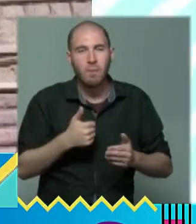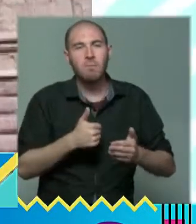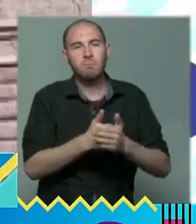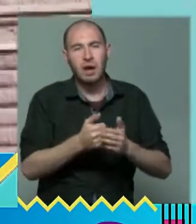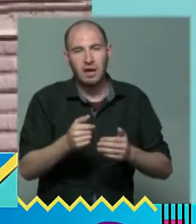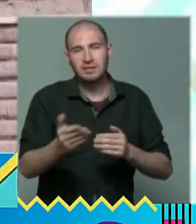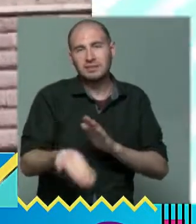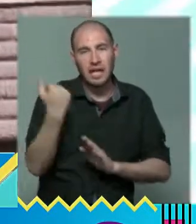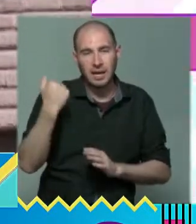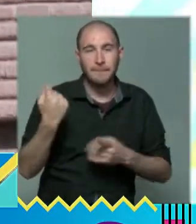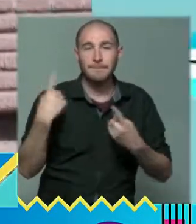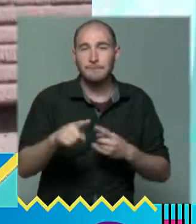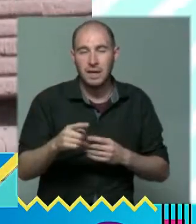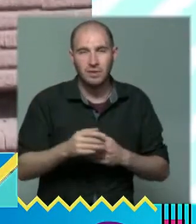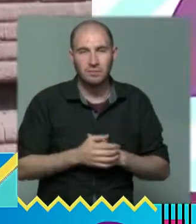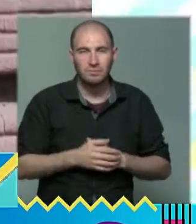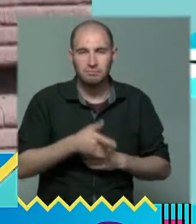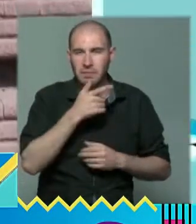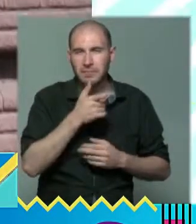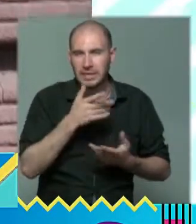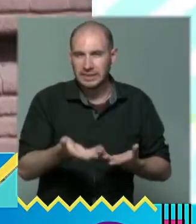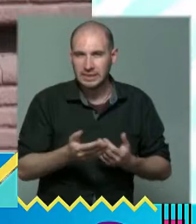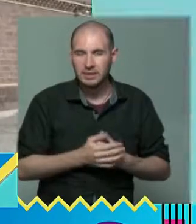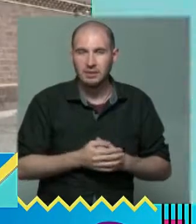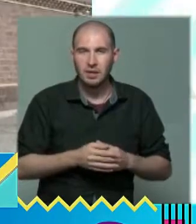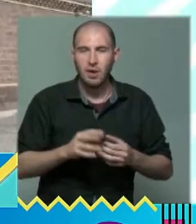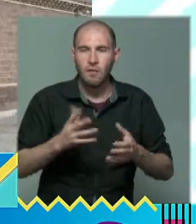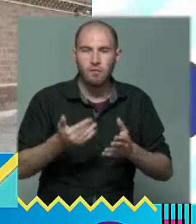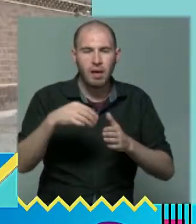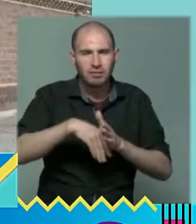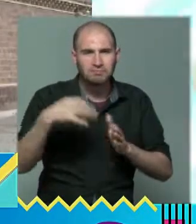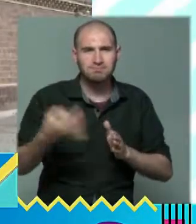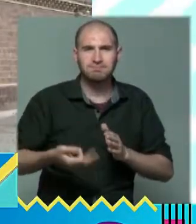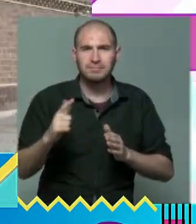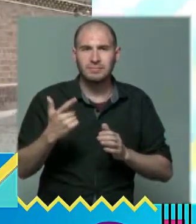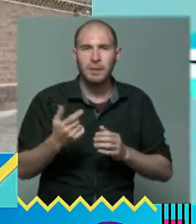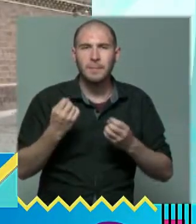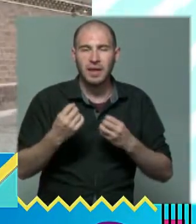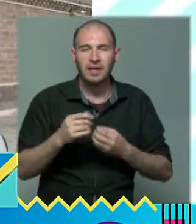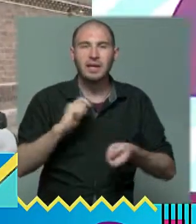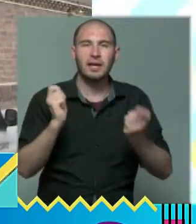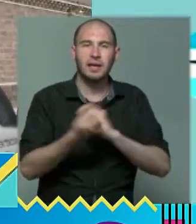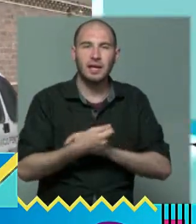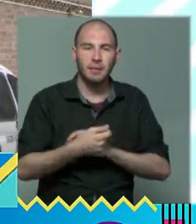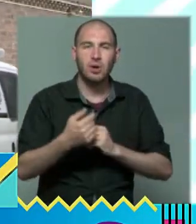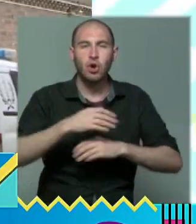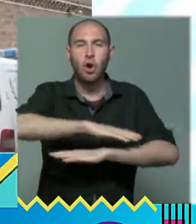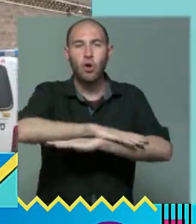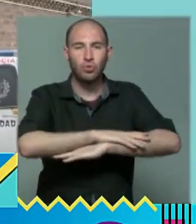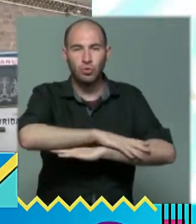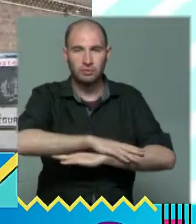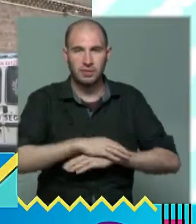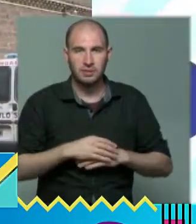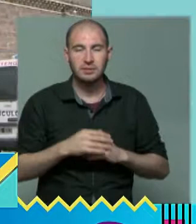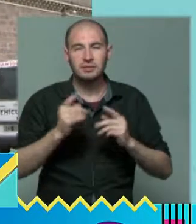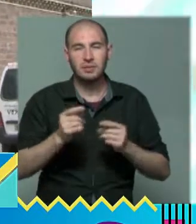de circulación, pero no lo veo como un buen componente para hacer una modificación de conducta y